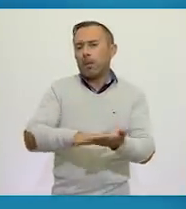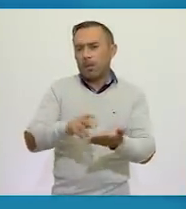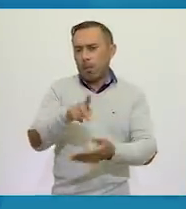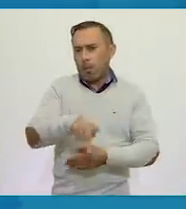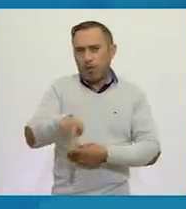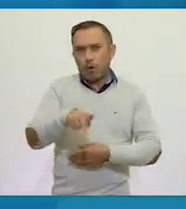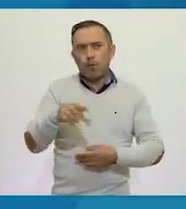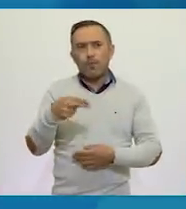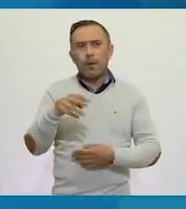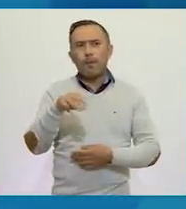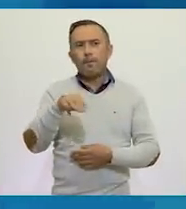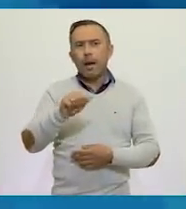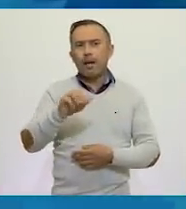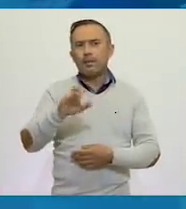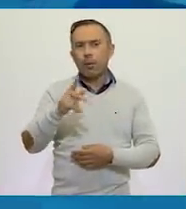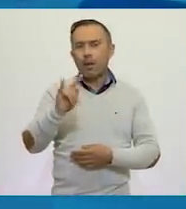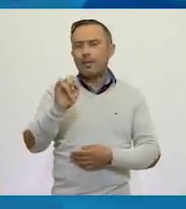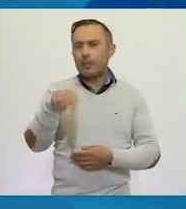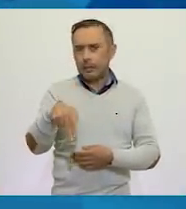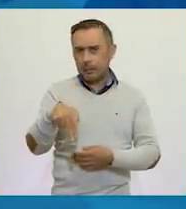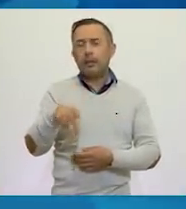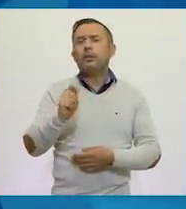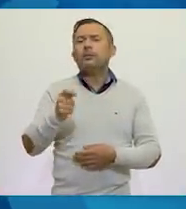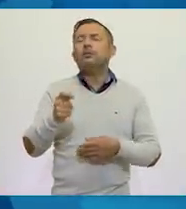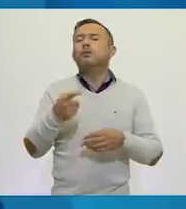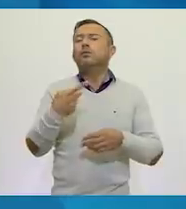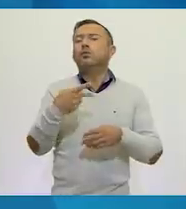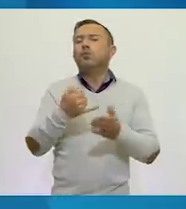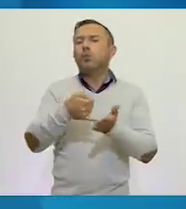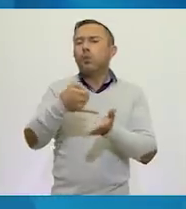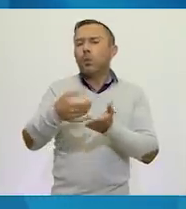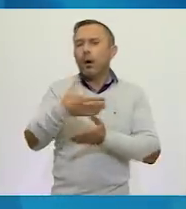estaban encargados de las labores como la agricultura,